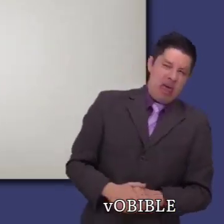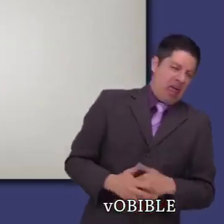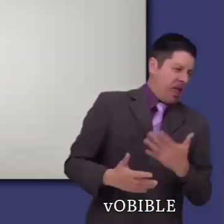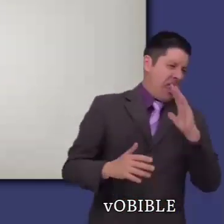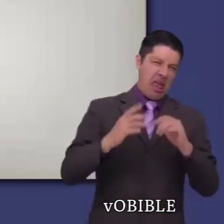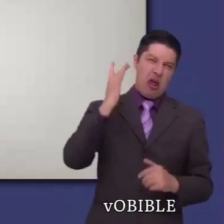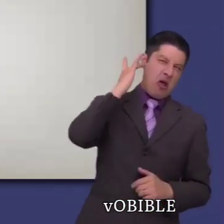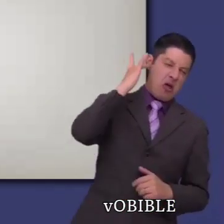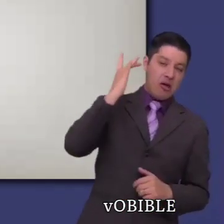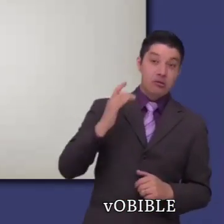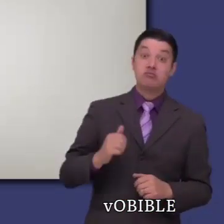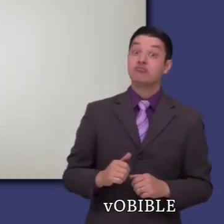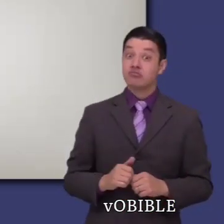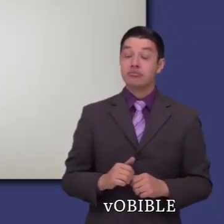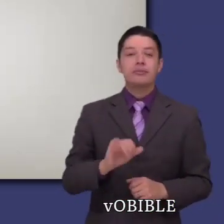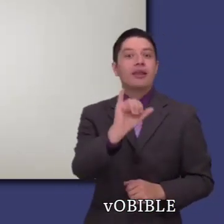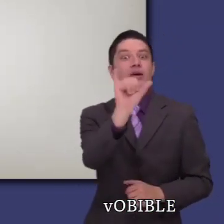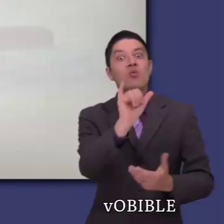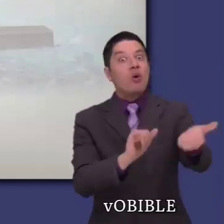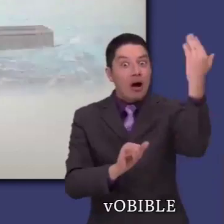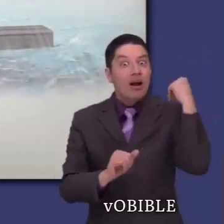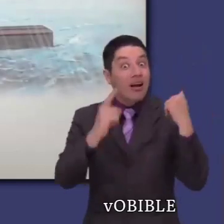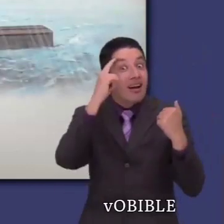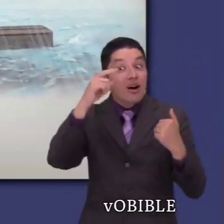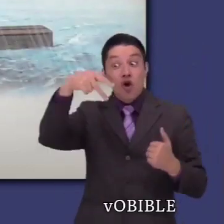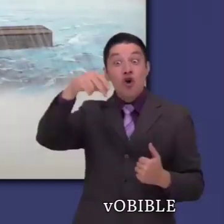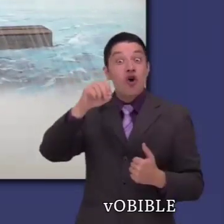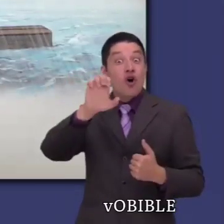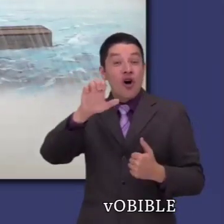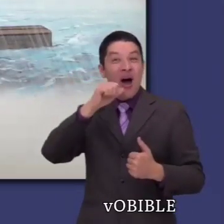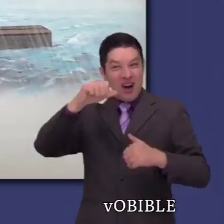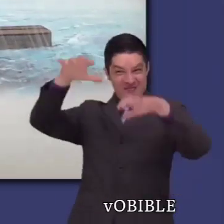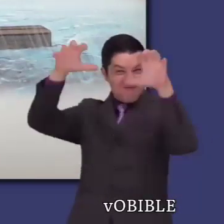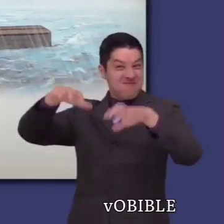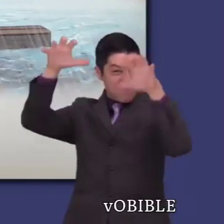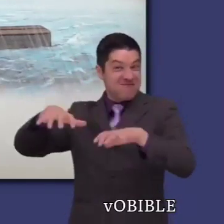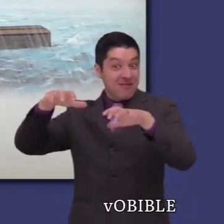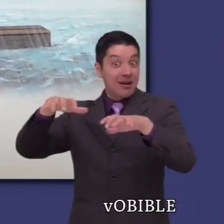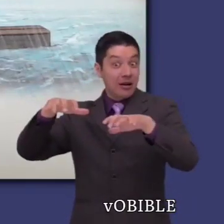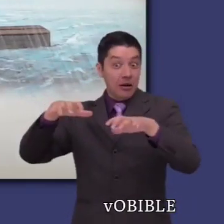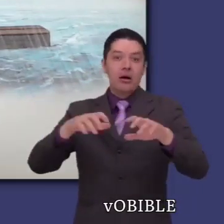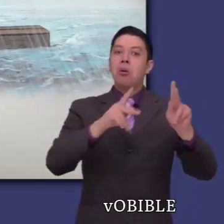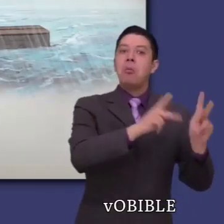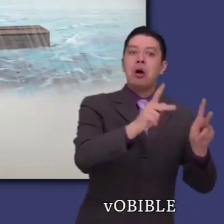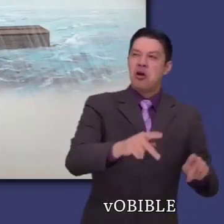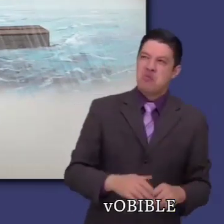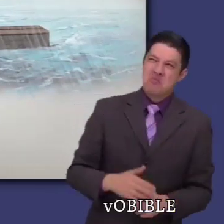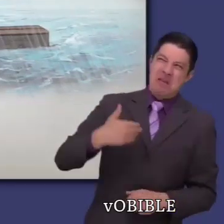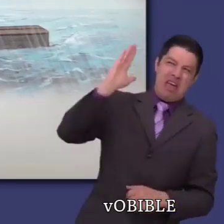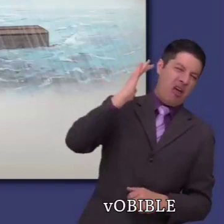tiempo habría burlones que a propósito pasarían por alto que Jehová ya había destruido a un mundo malvado en los días de